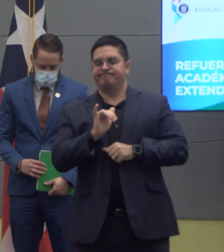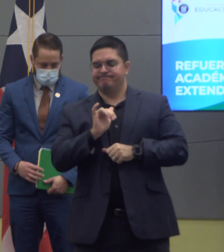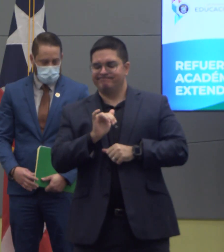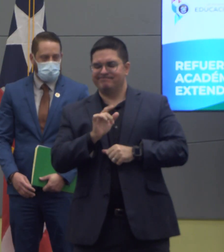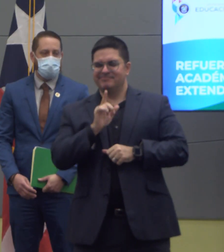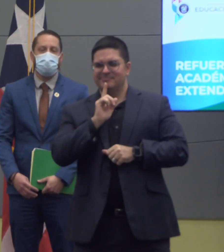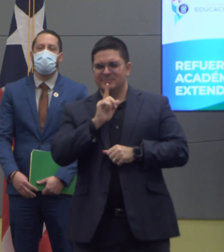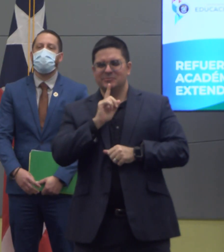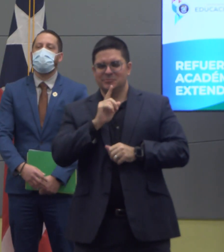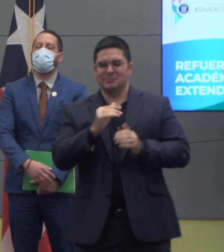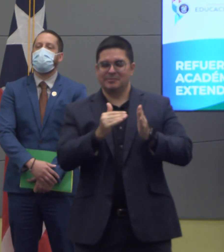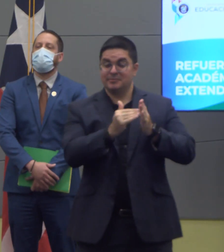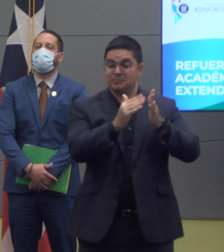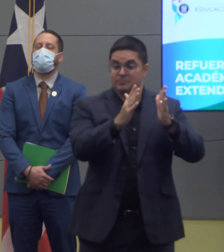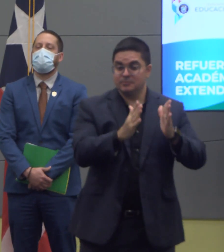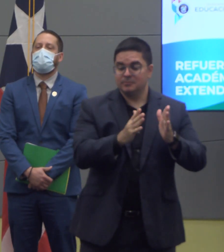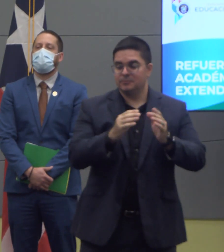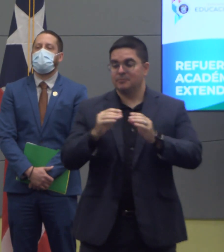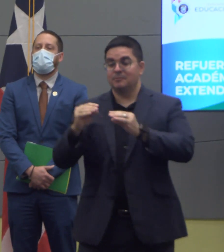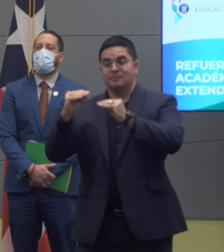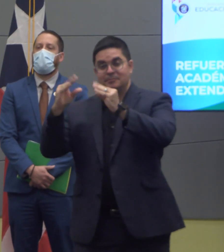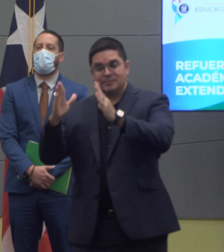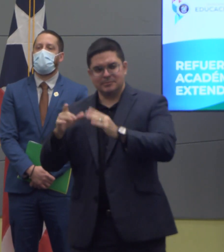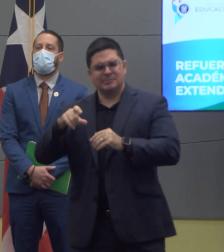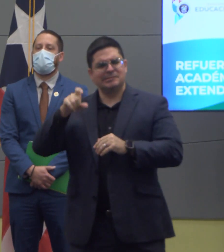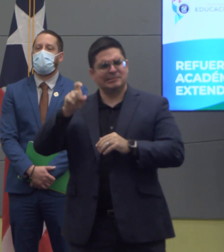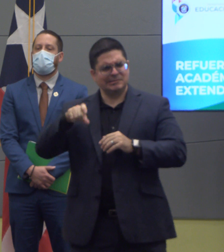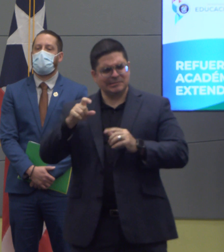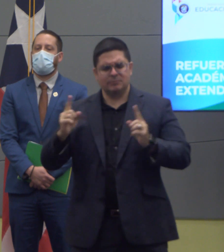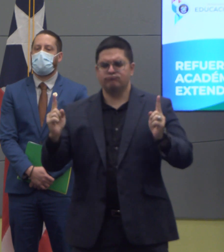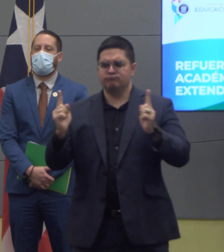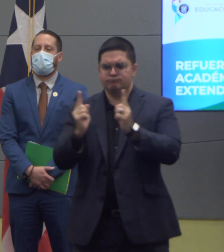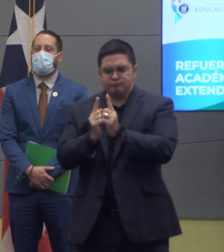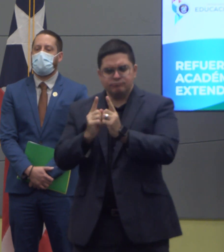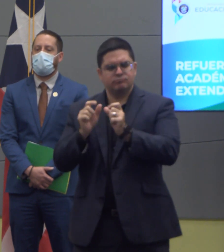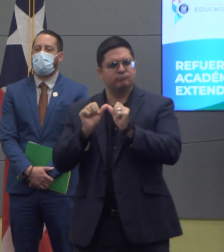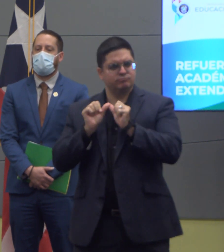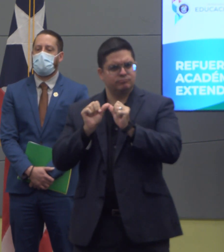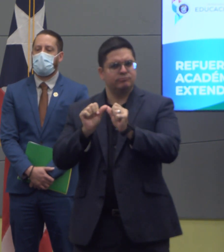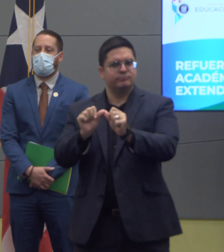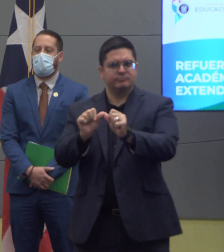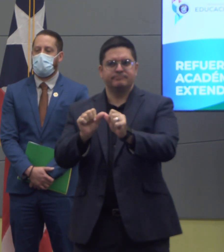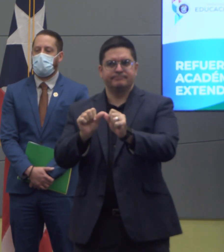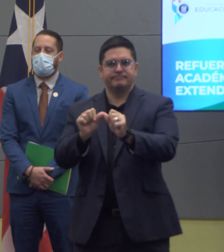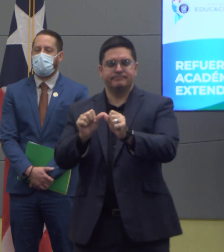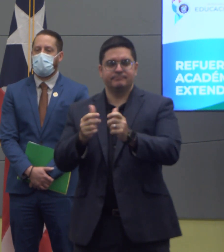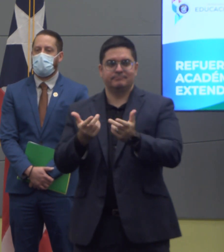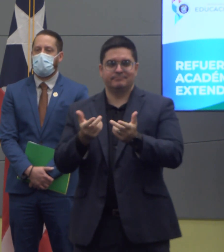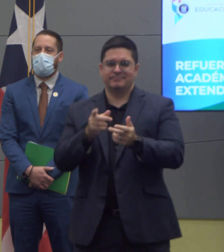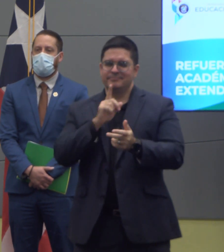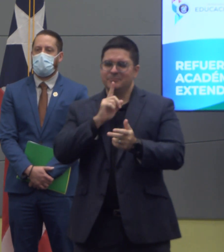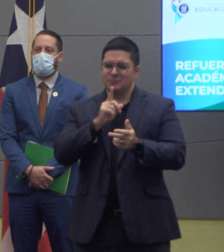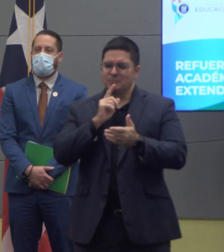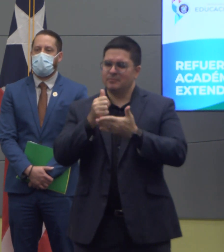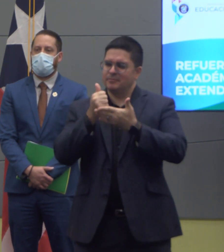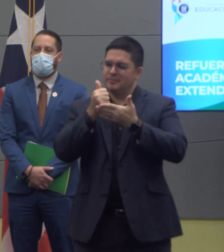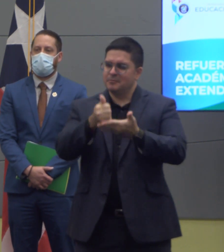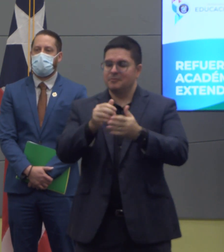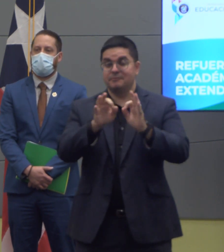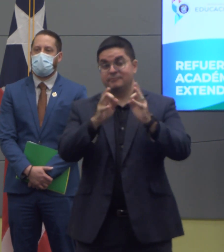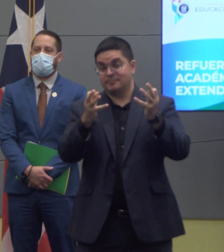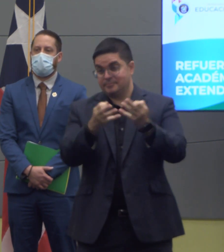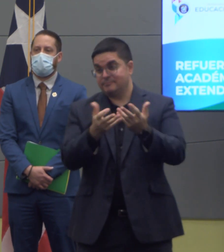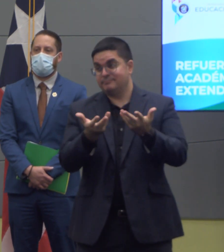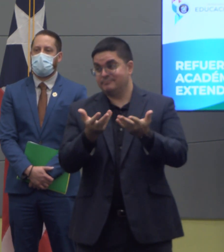estudiante sin duda alguna es algo voluntario para las familias es una oportunidad única y exclusiva así que hacemos